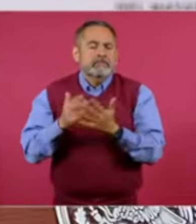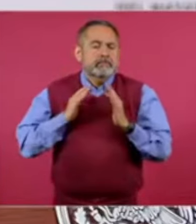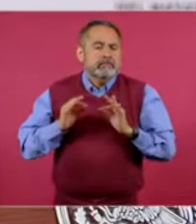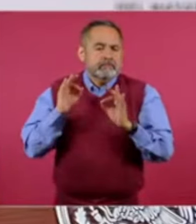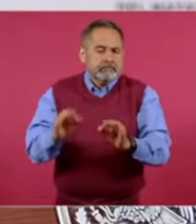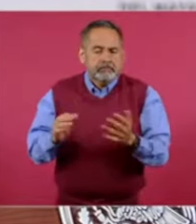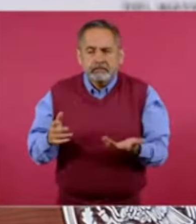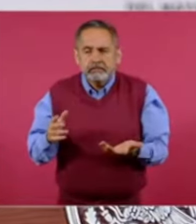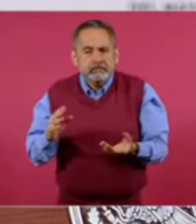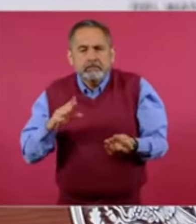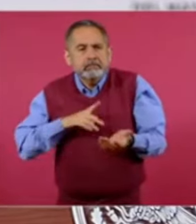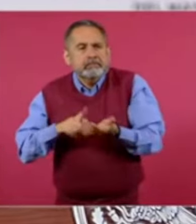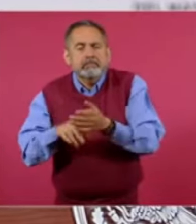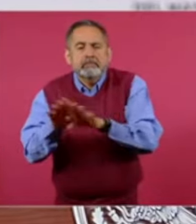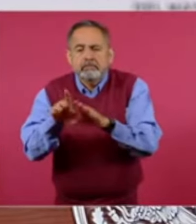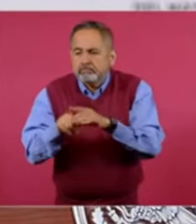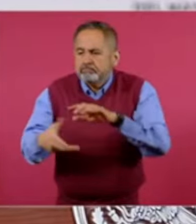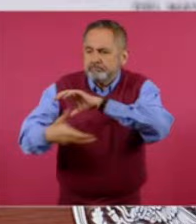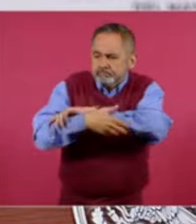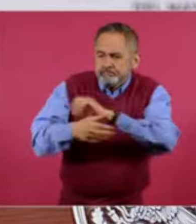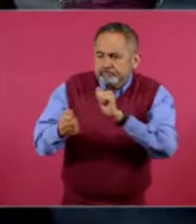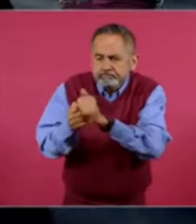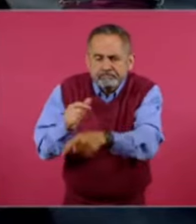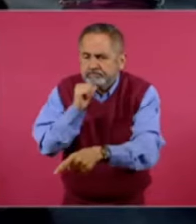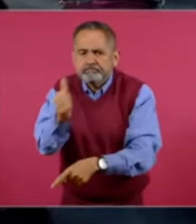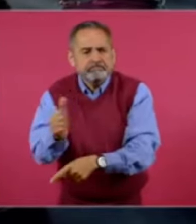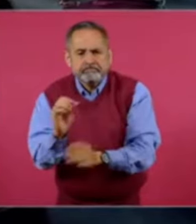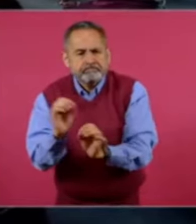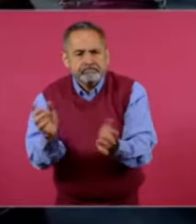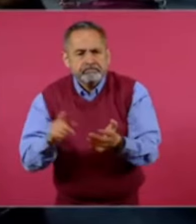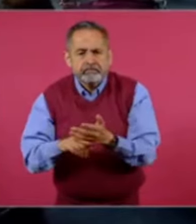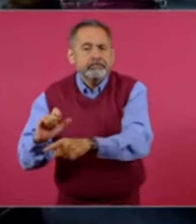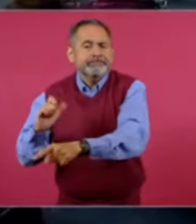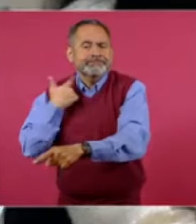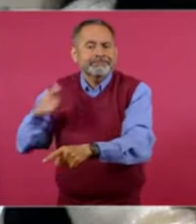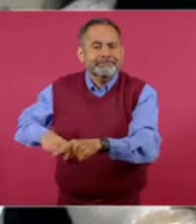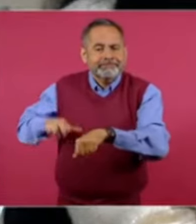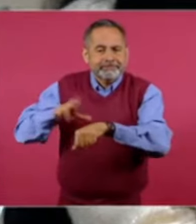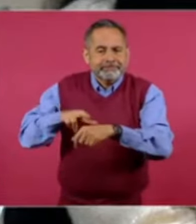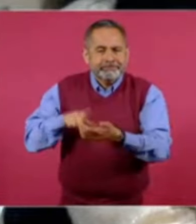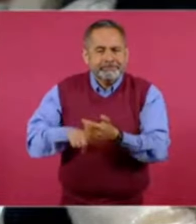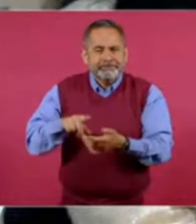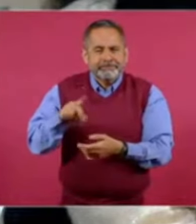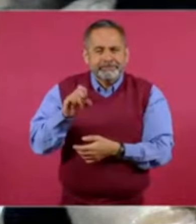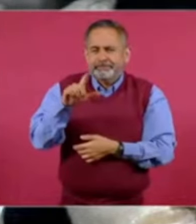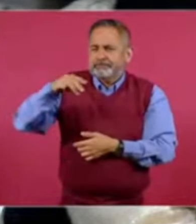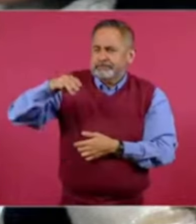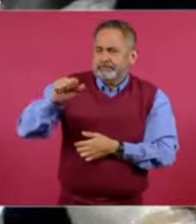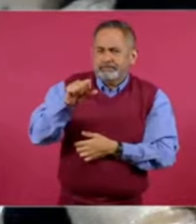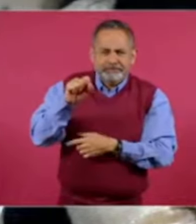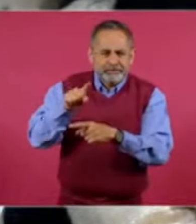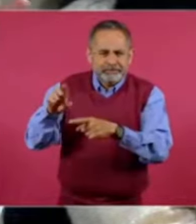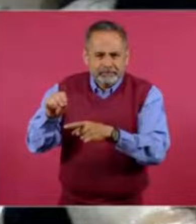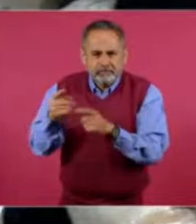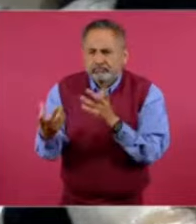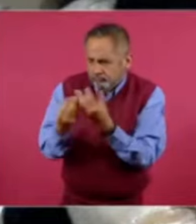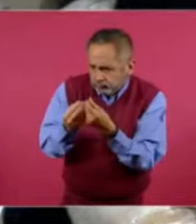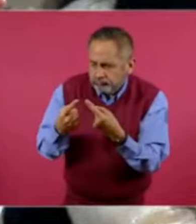Sí. Y no hubo, por ejemplo, convenio, colaboración con el exgobernador Alfredo del Mazo, justamente para poder